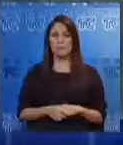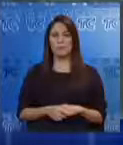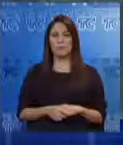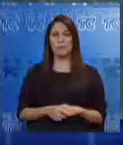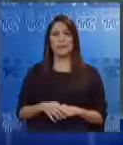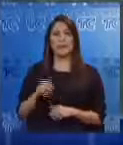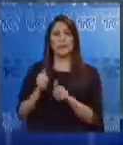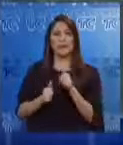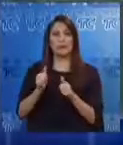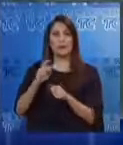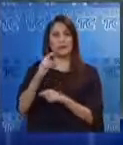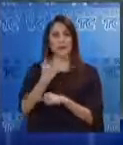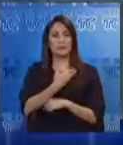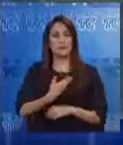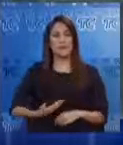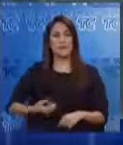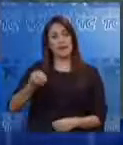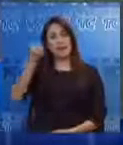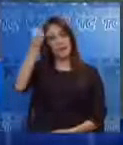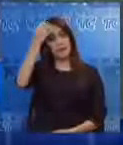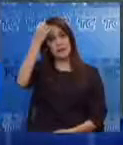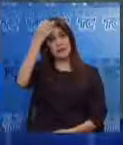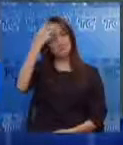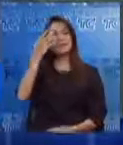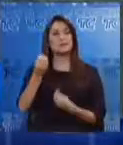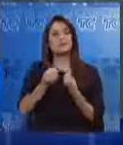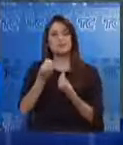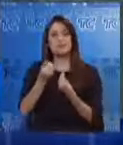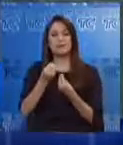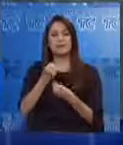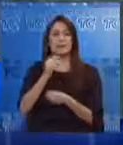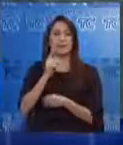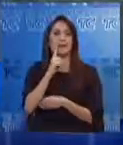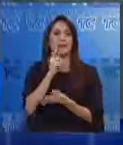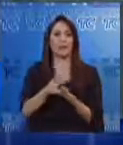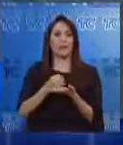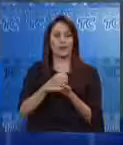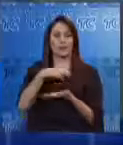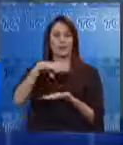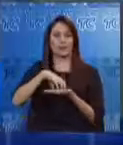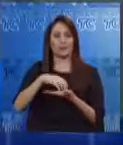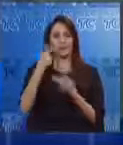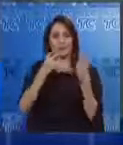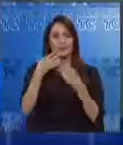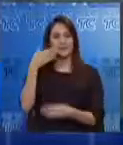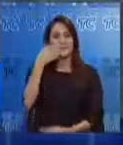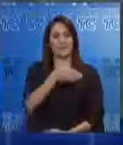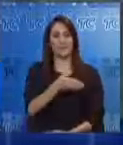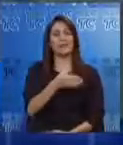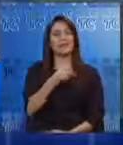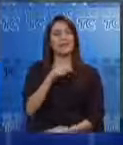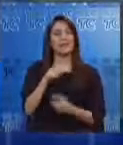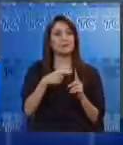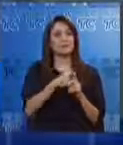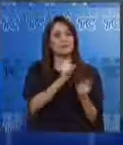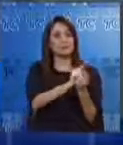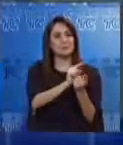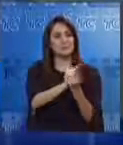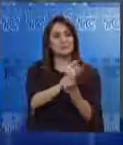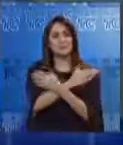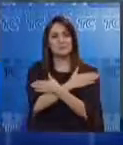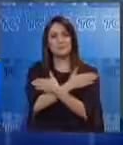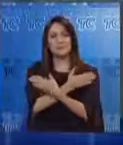el candidato a la vicepresidencia jorge glass en su visita a la provincia del loro recorrió dos cantones donde saludó con simpatizantes y